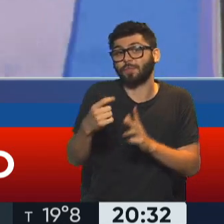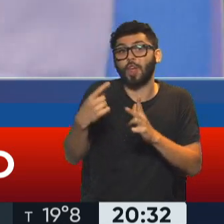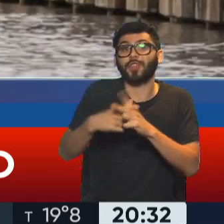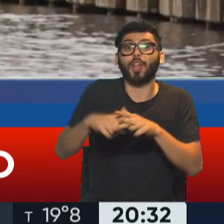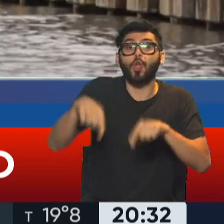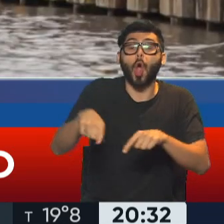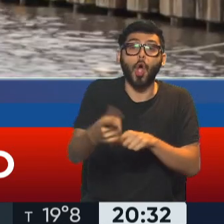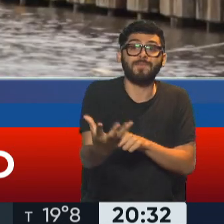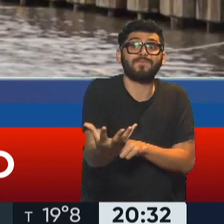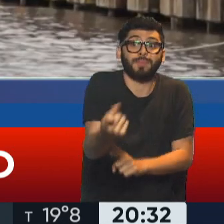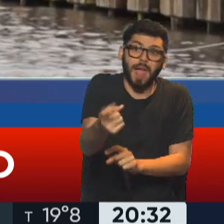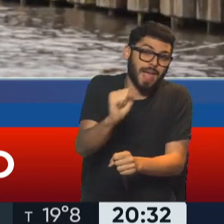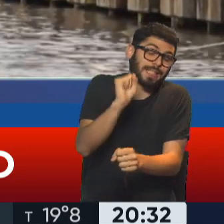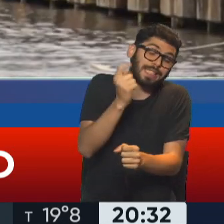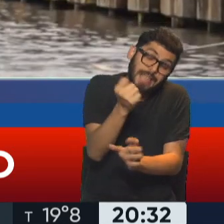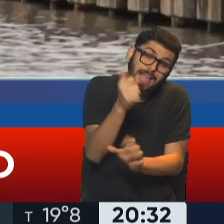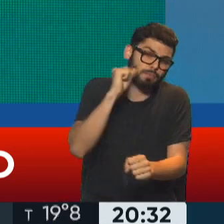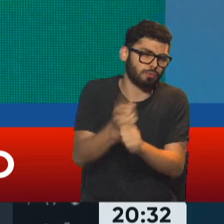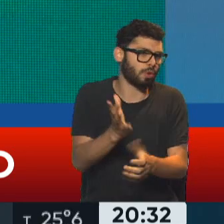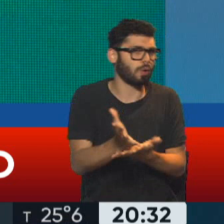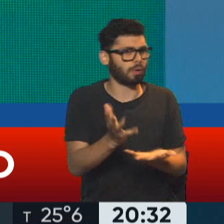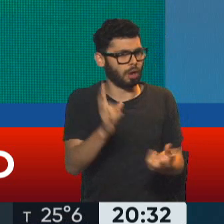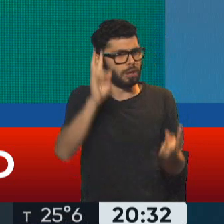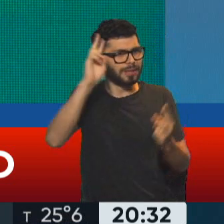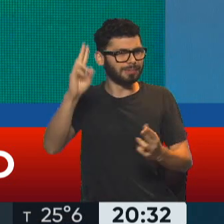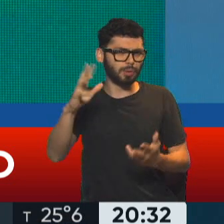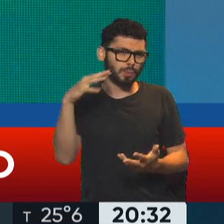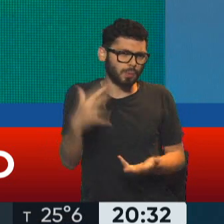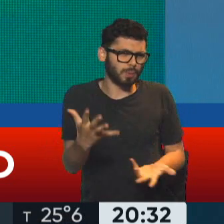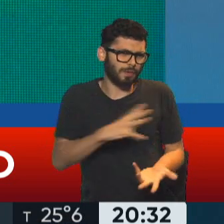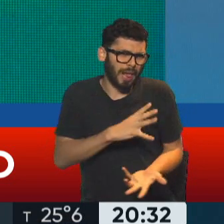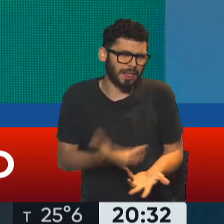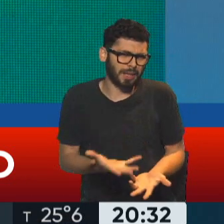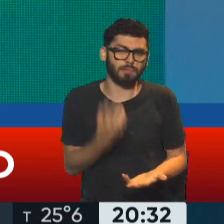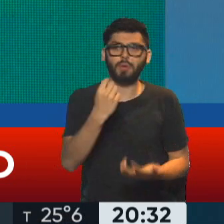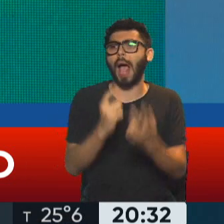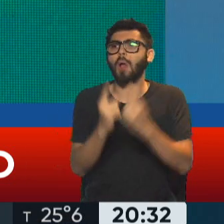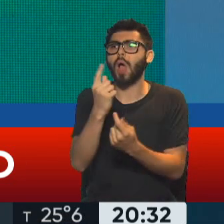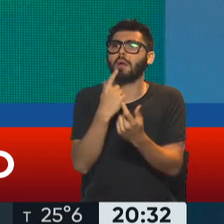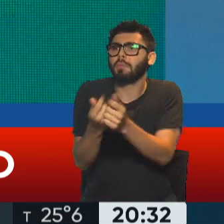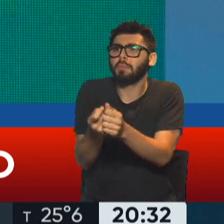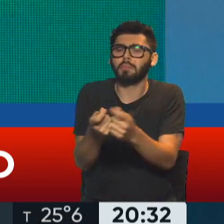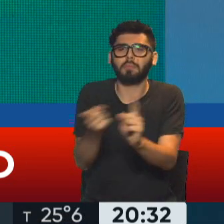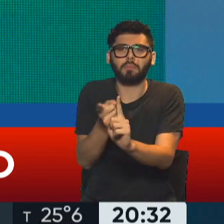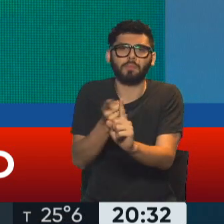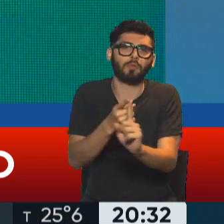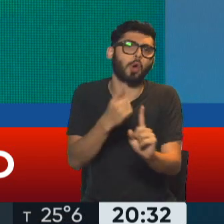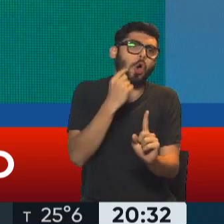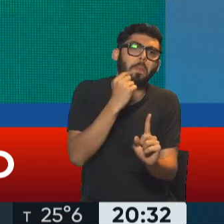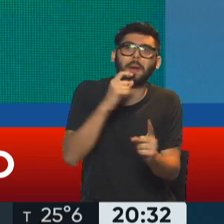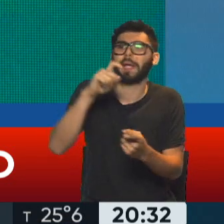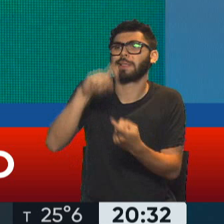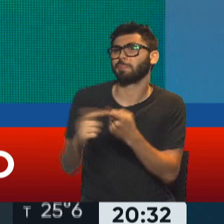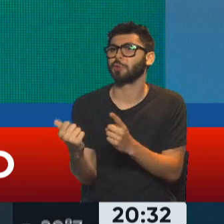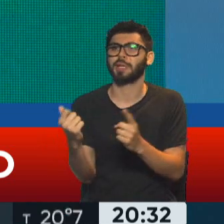disponible recuperar esa Para información. qué poco respeto, ¿no? Porque también había charlas afectivas, a lo mejor, entre una mujer y su